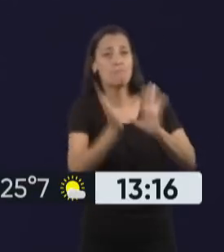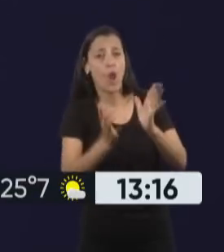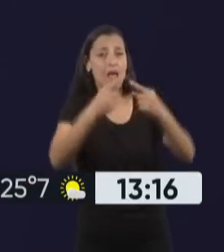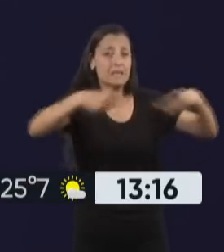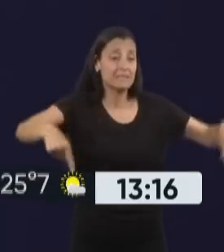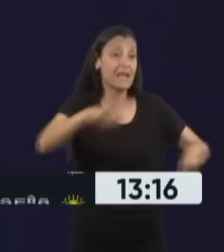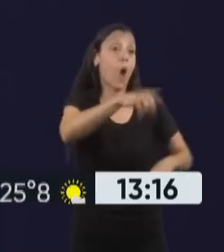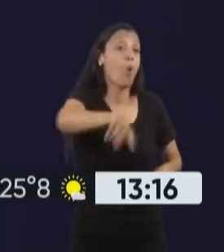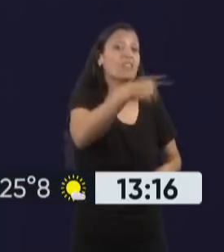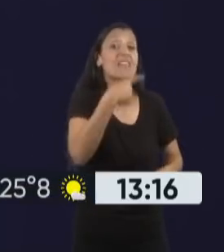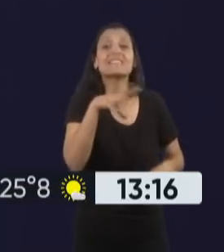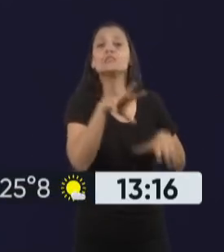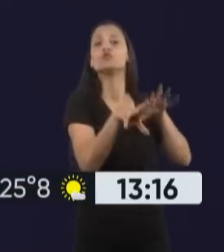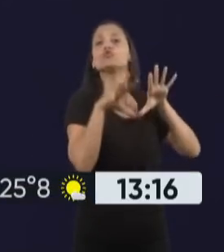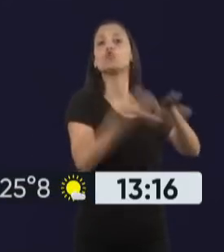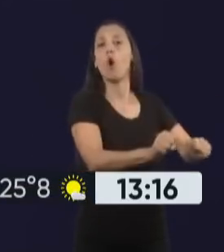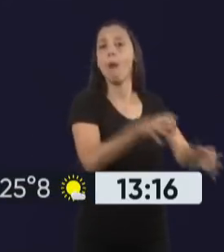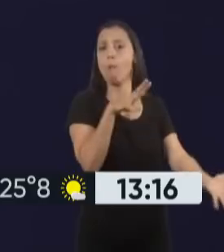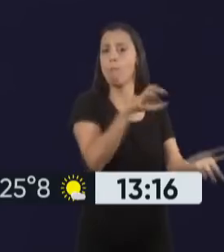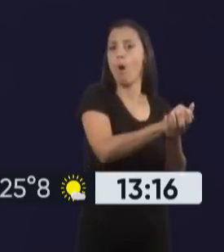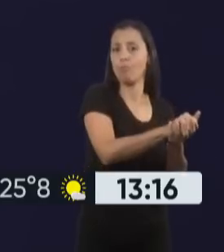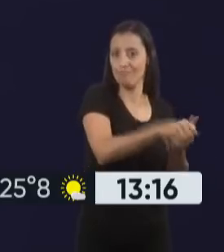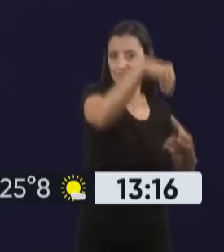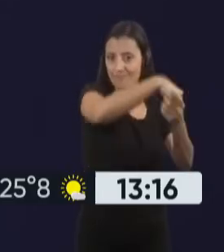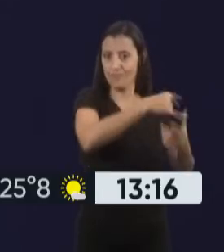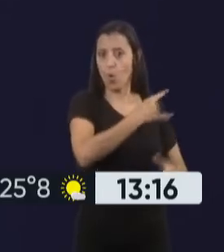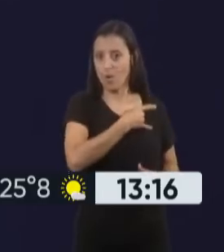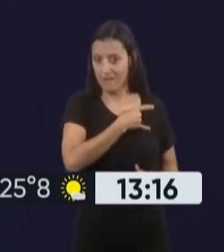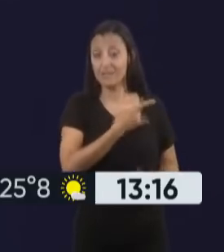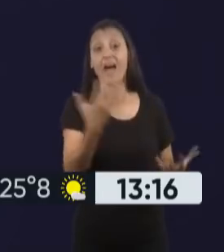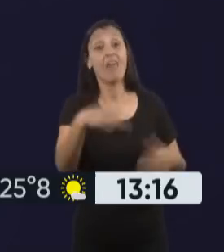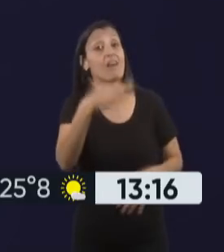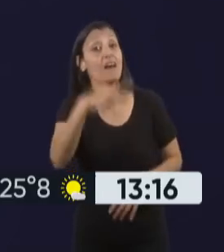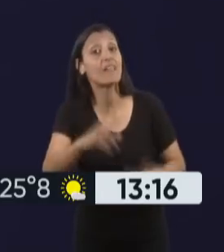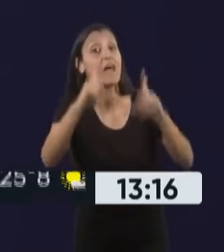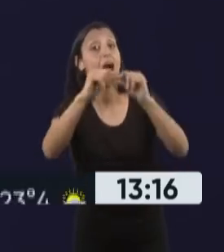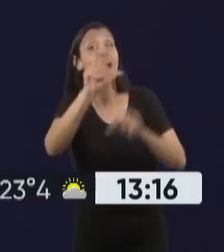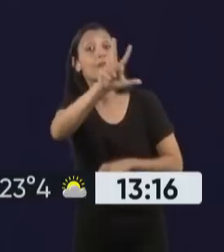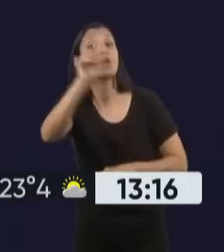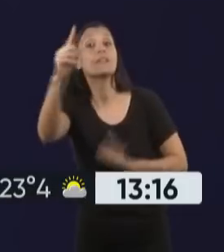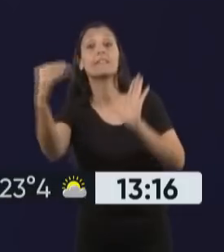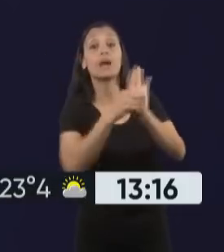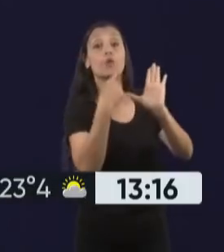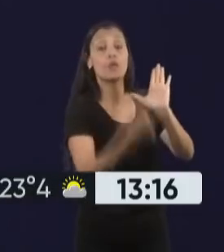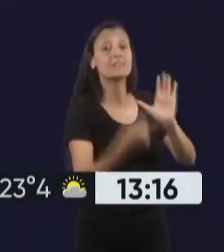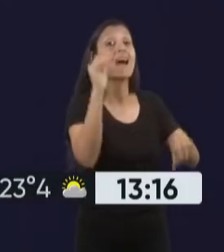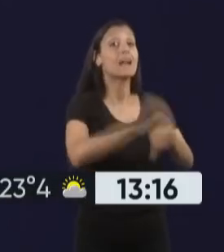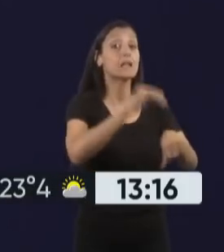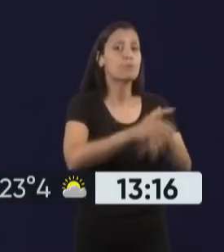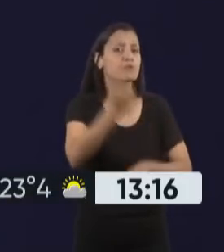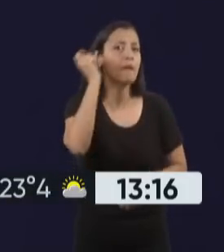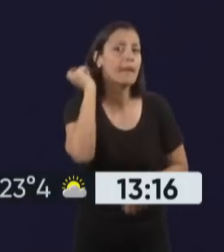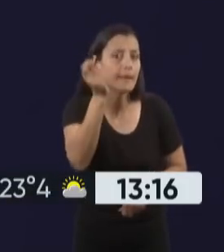esto que le llaman tomas, bueno, también hay que entender este artículo 31 y entender que la responsabilidad en